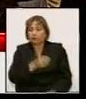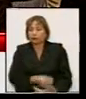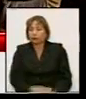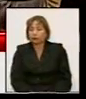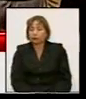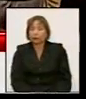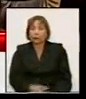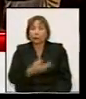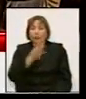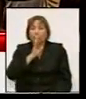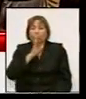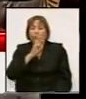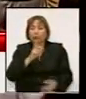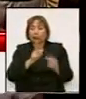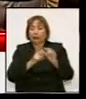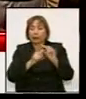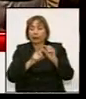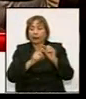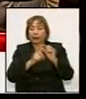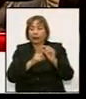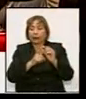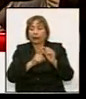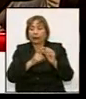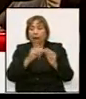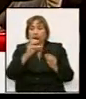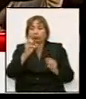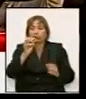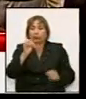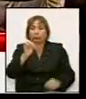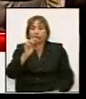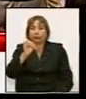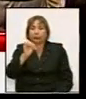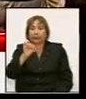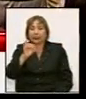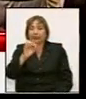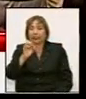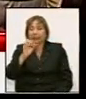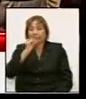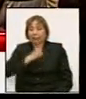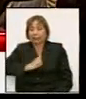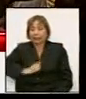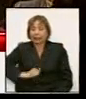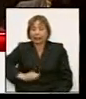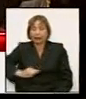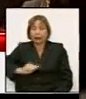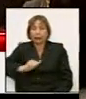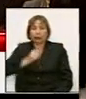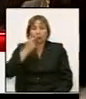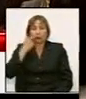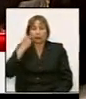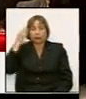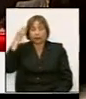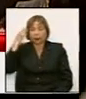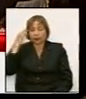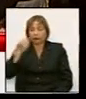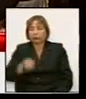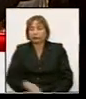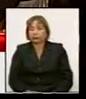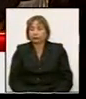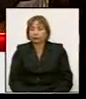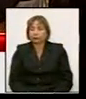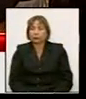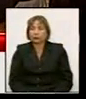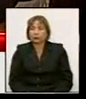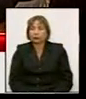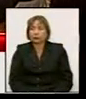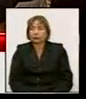Va a hacer uso de la palabra don Miguel Inchausti, hijo del político desaparecido. Muy buenas